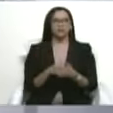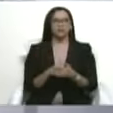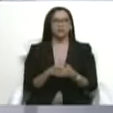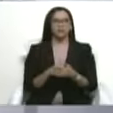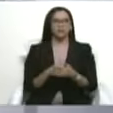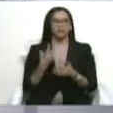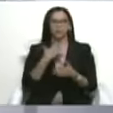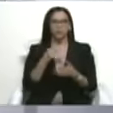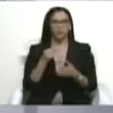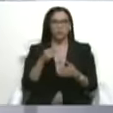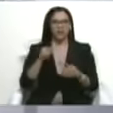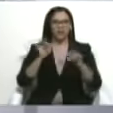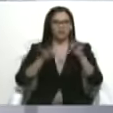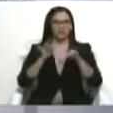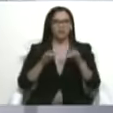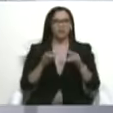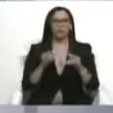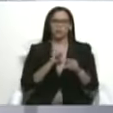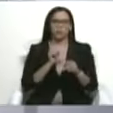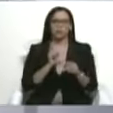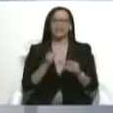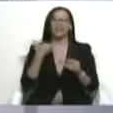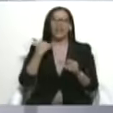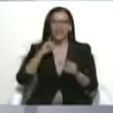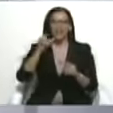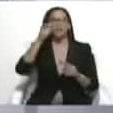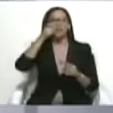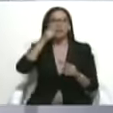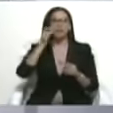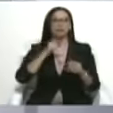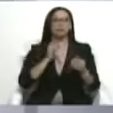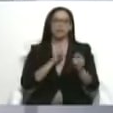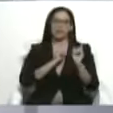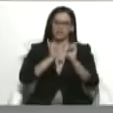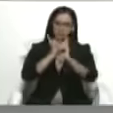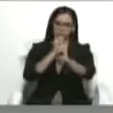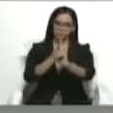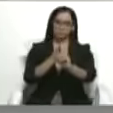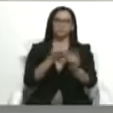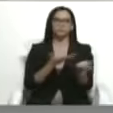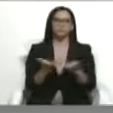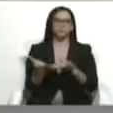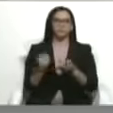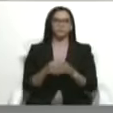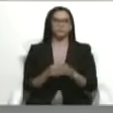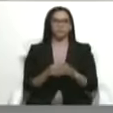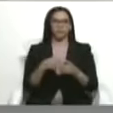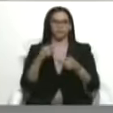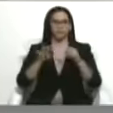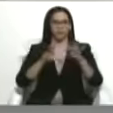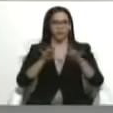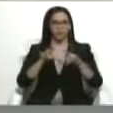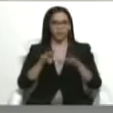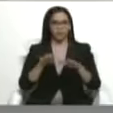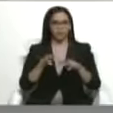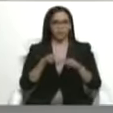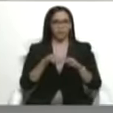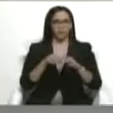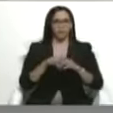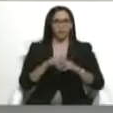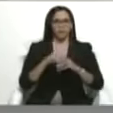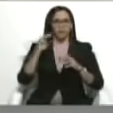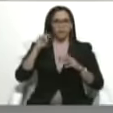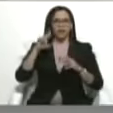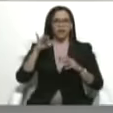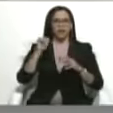la recepcionista, están fiscales con directores dispuestos ahí para recibirlo. Ok, nos escribe Mari Marie G,